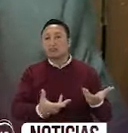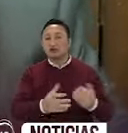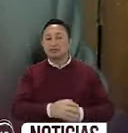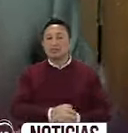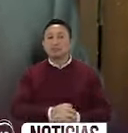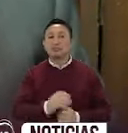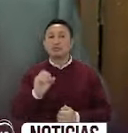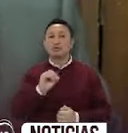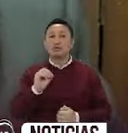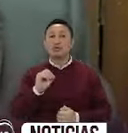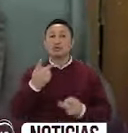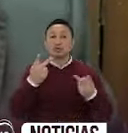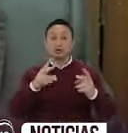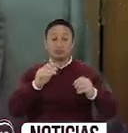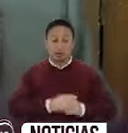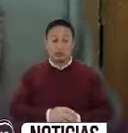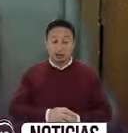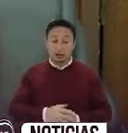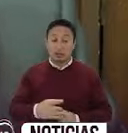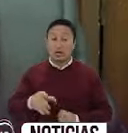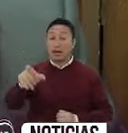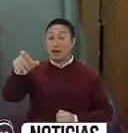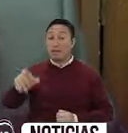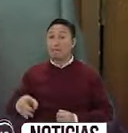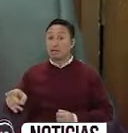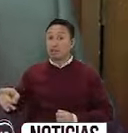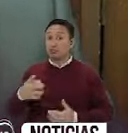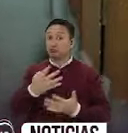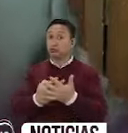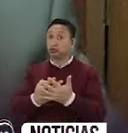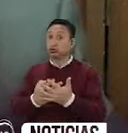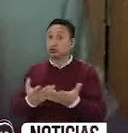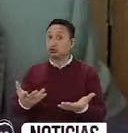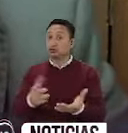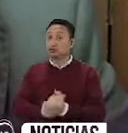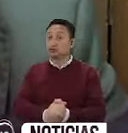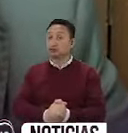o incluso si hay indicios de responsabilidad penal, pues.